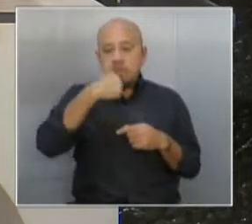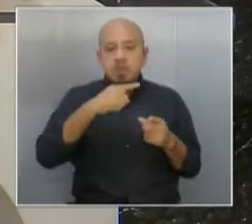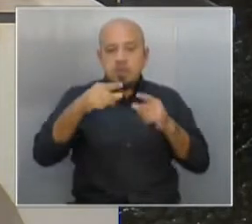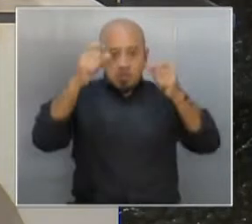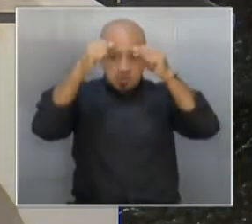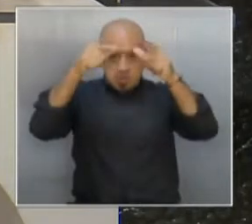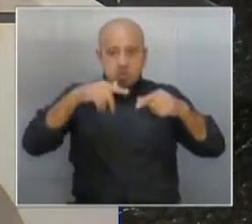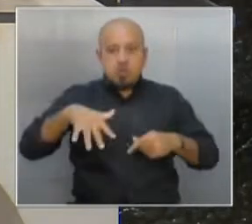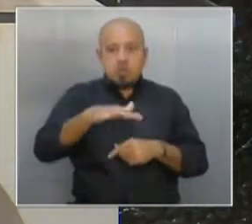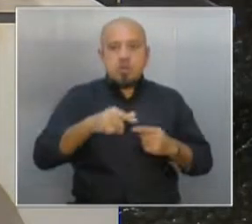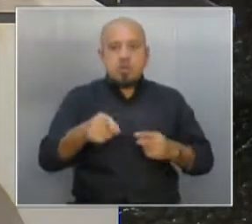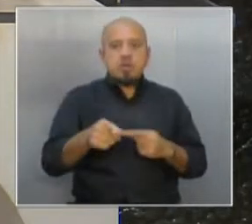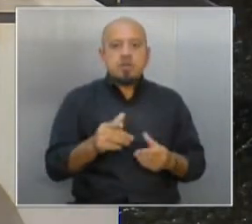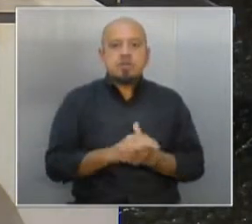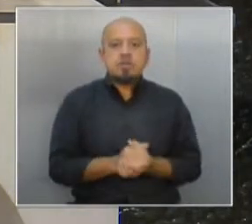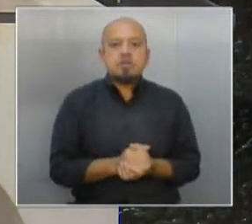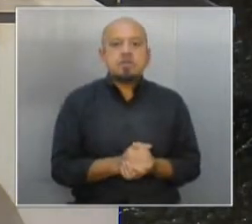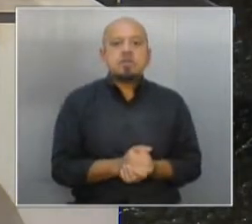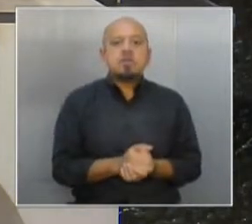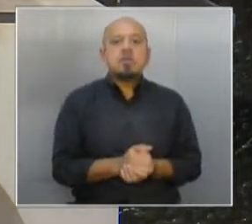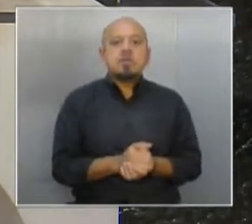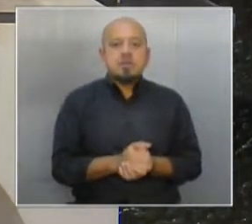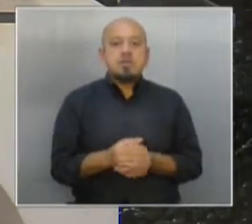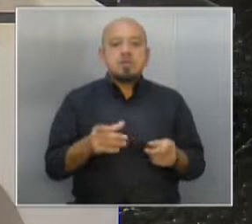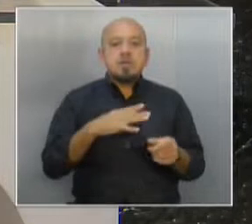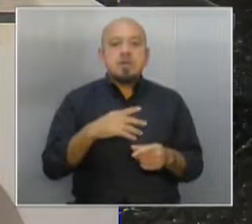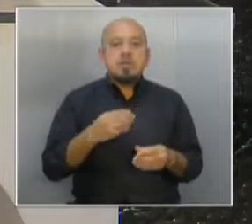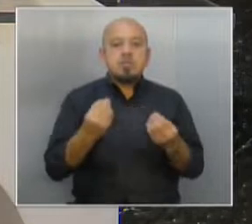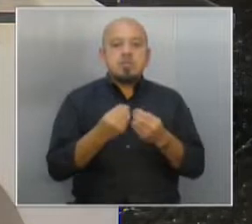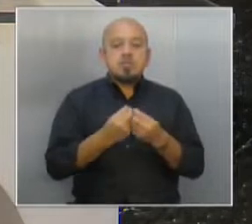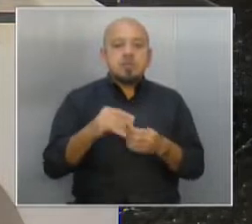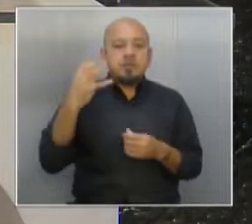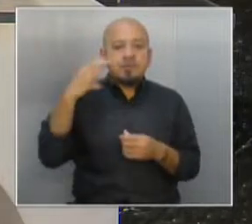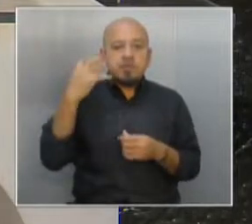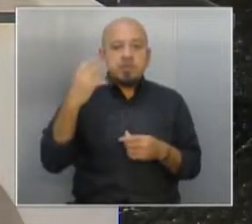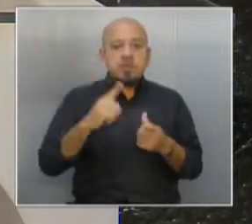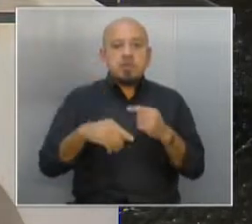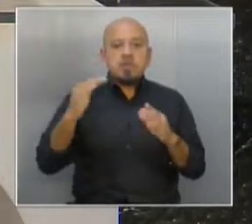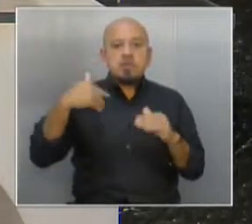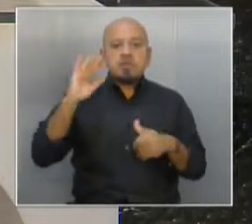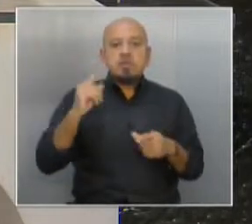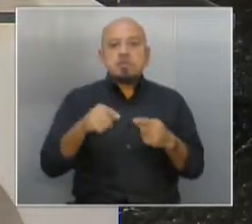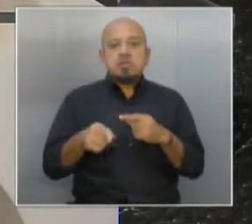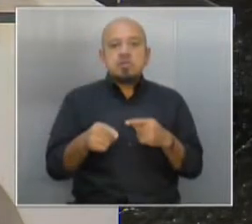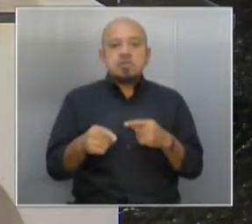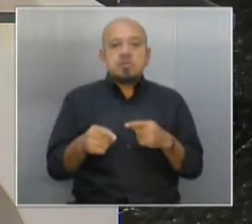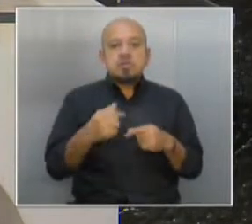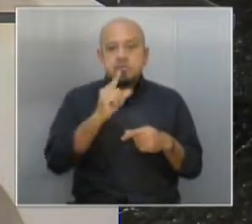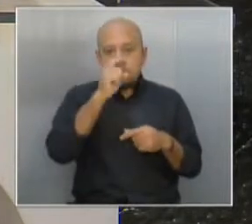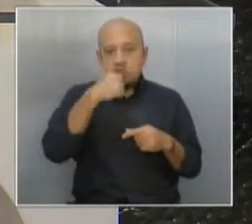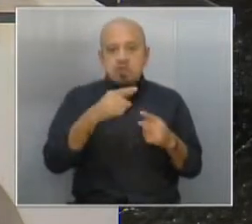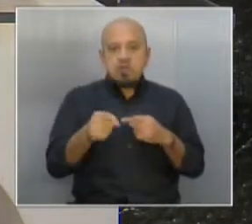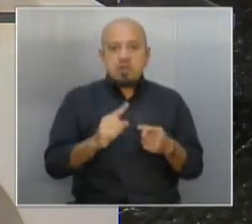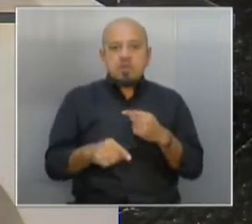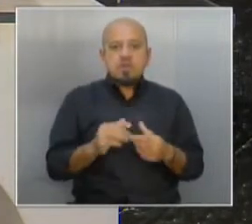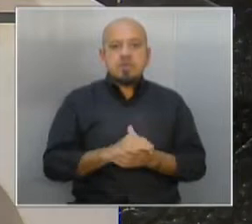desconocido para nosotros y nosotras, pero bueno, se produce mucha fruta, quizás la mayoría de la fruta que consumimos en Montevideo. Creo que sí. Y no se